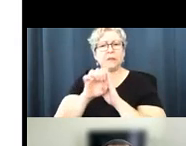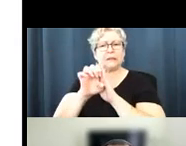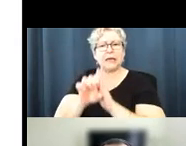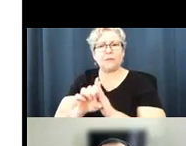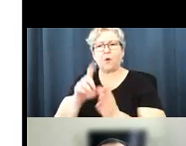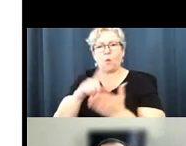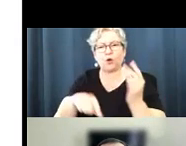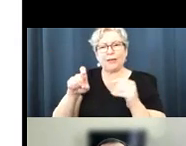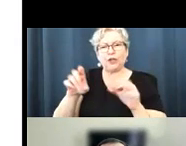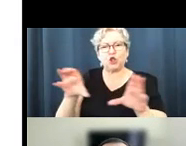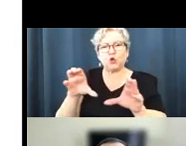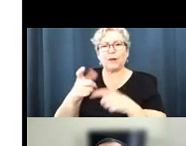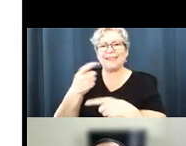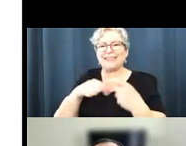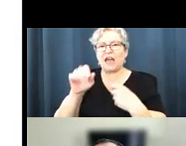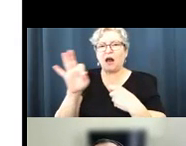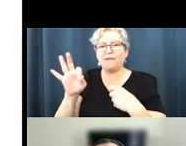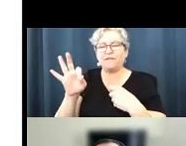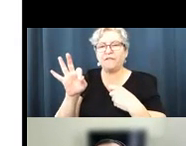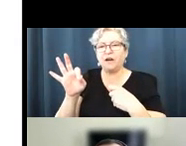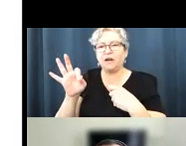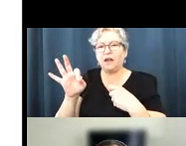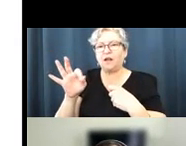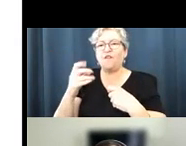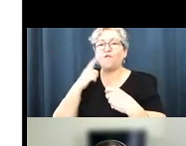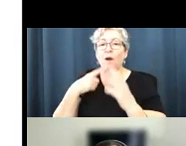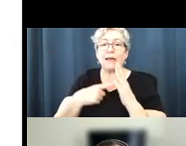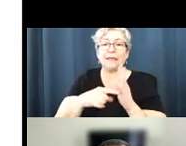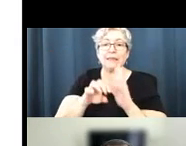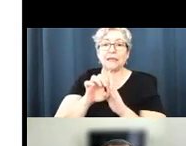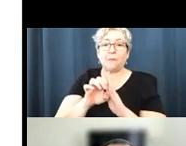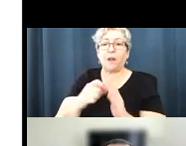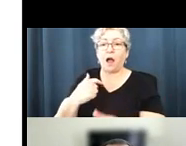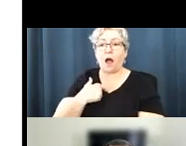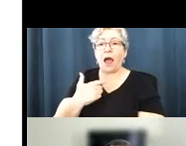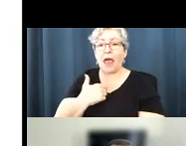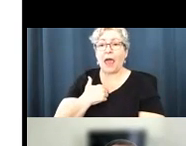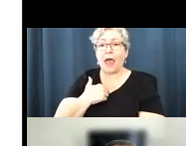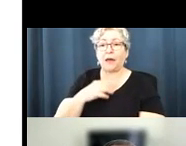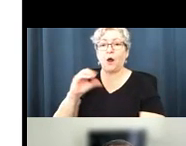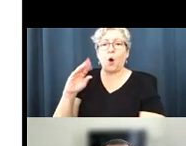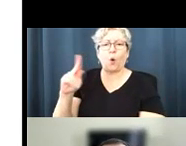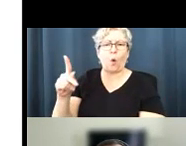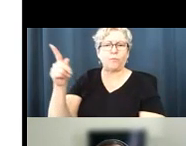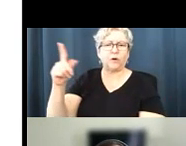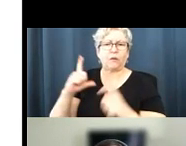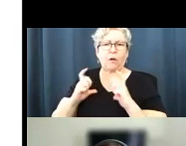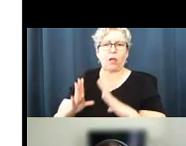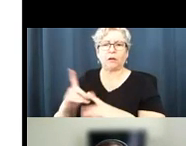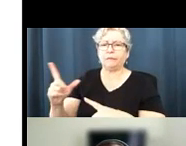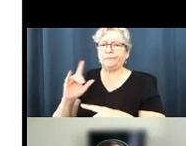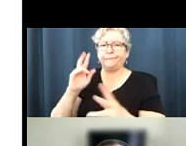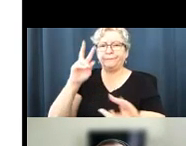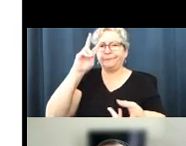tome ejemplos de las cosas que hay que hacer en vez de, por ejemplo, yo tenía un cliente